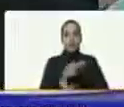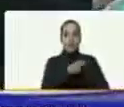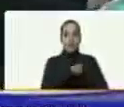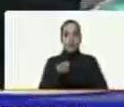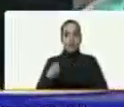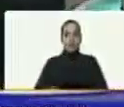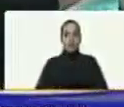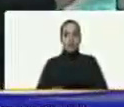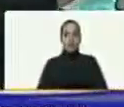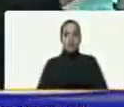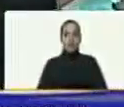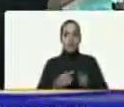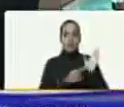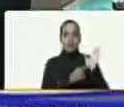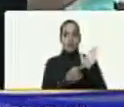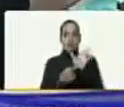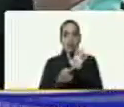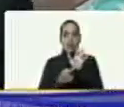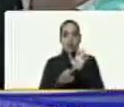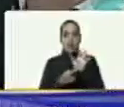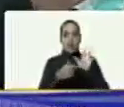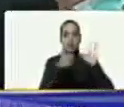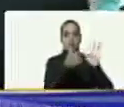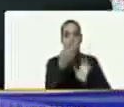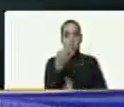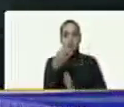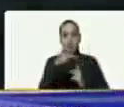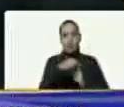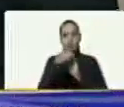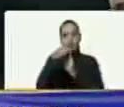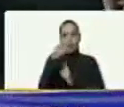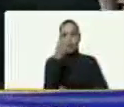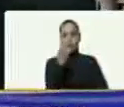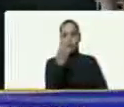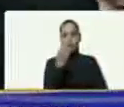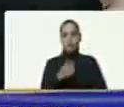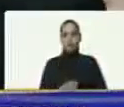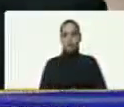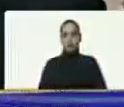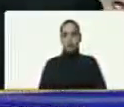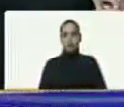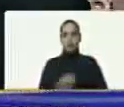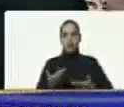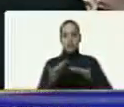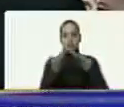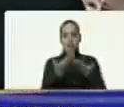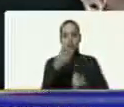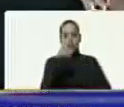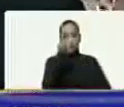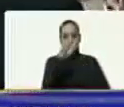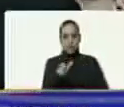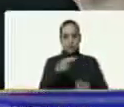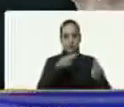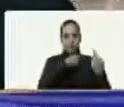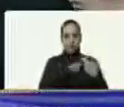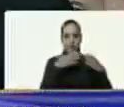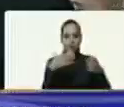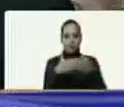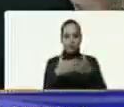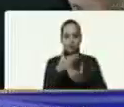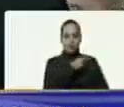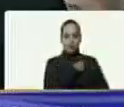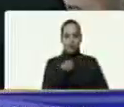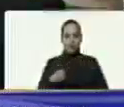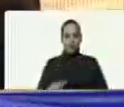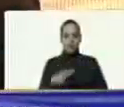En muestra de esos 63, uno de los ejemplares se lo hace entrega un integrante de la delegación de la República Popular China.